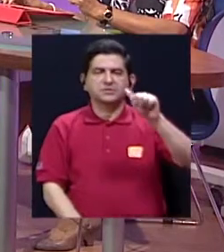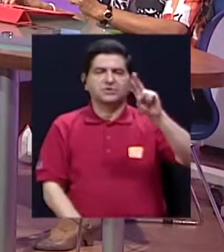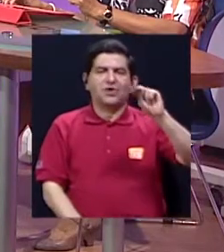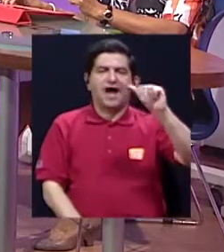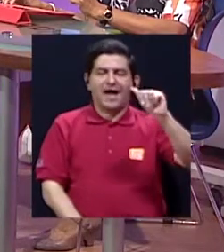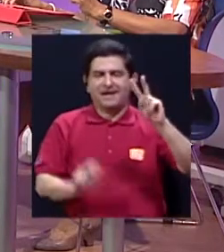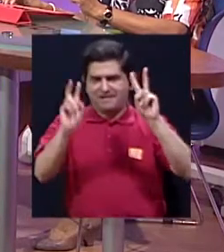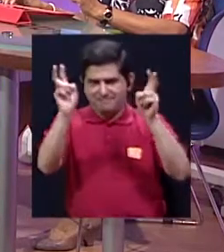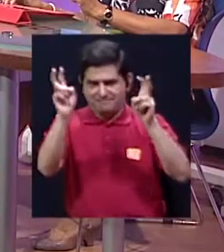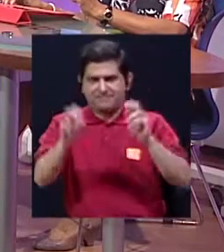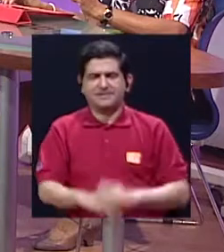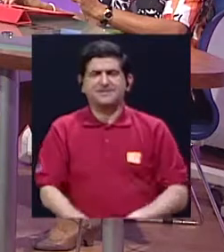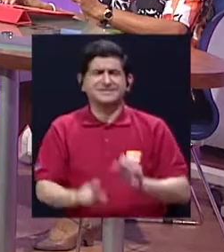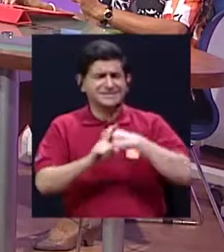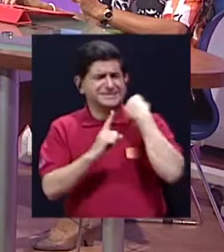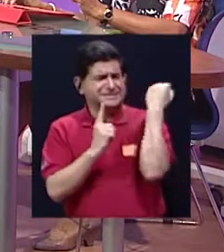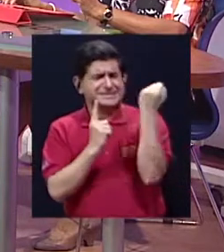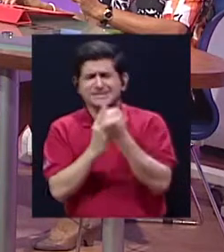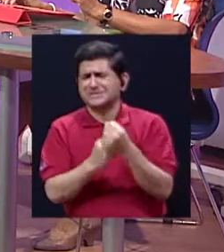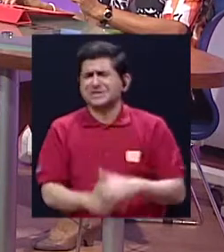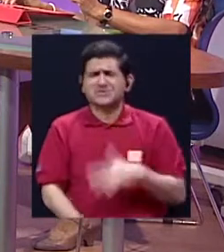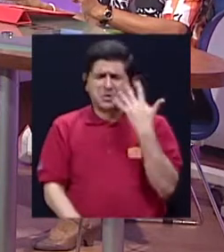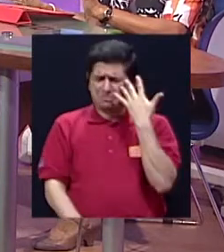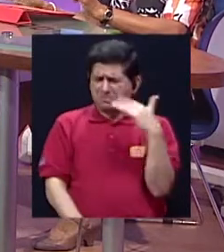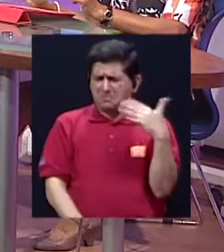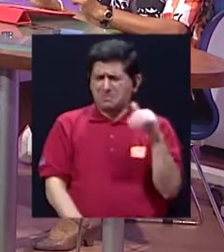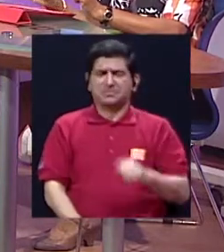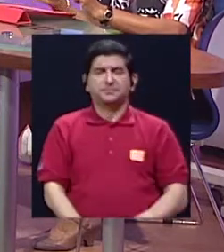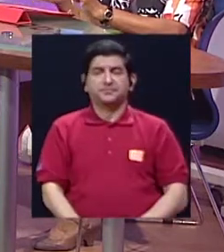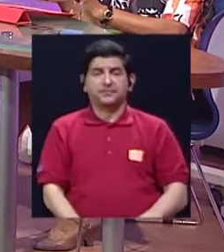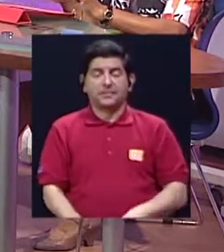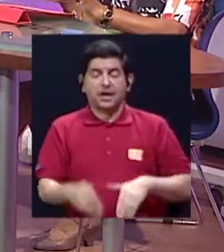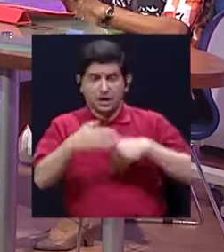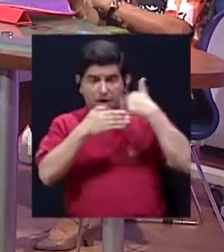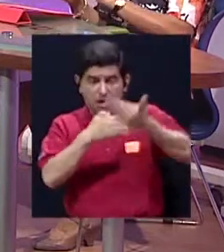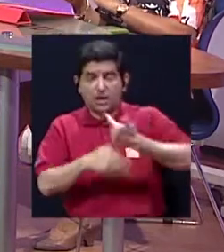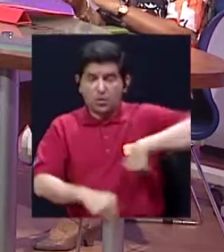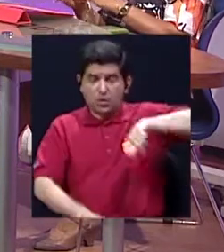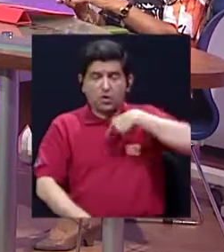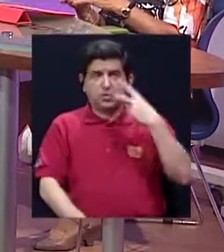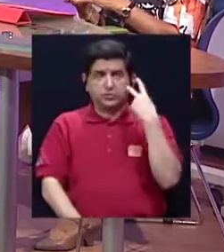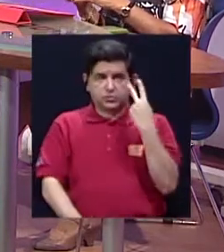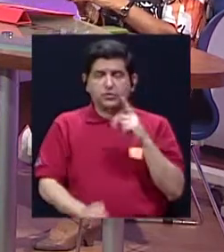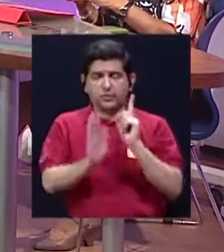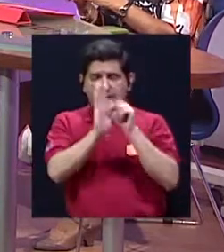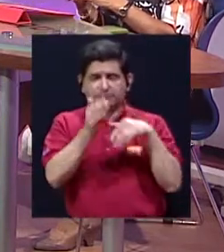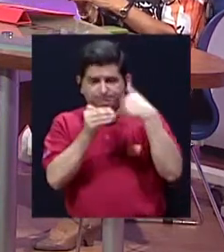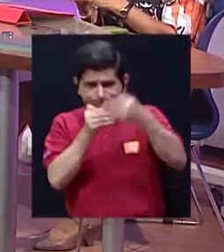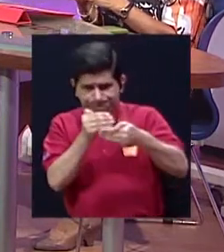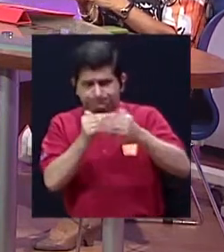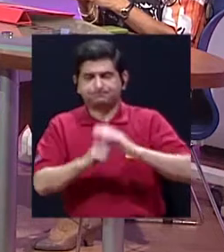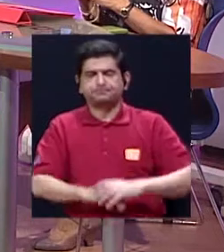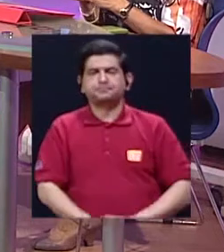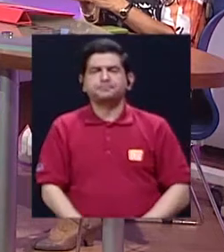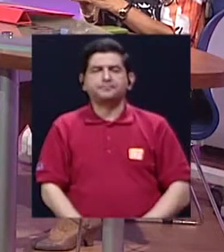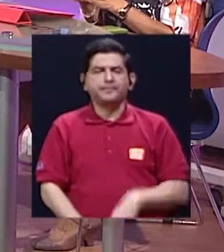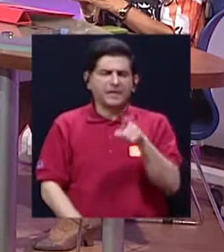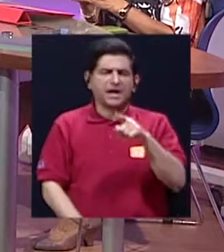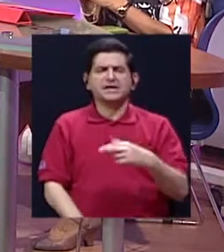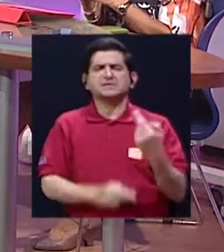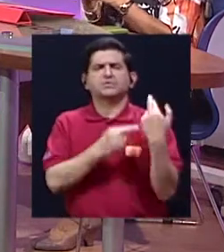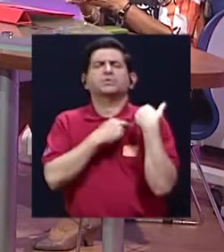son en realidad situaciones muy similares. El que vamos a ver dentro de unos minutos. ¿Esto es